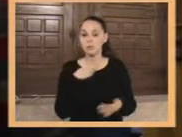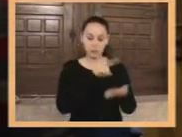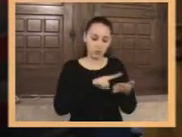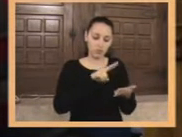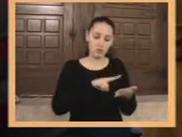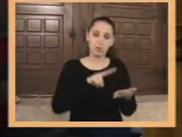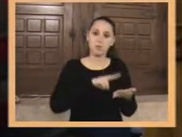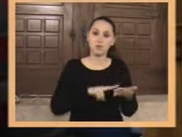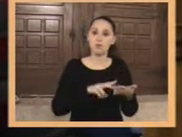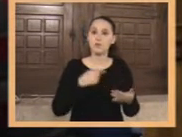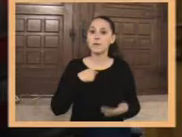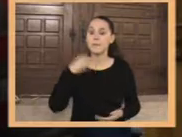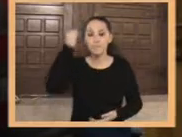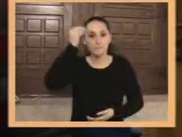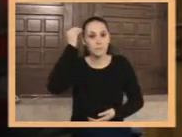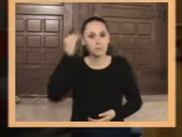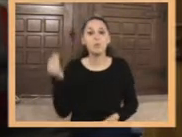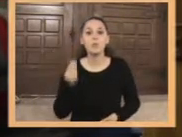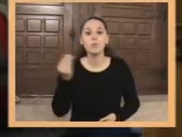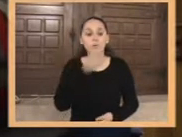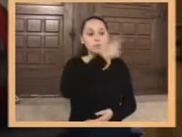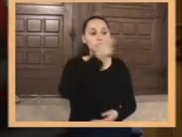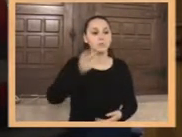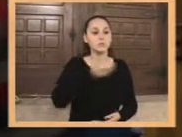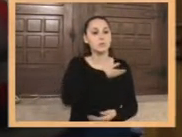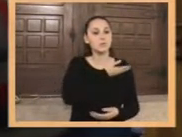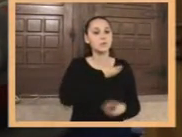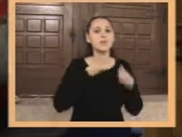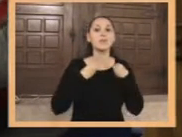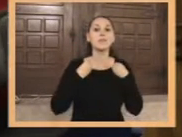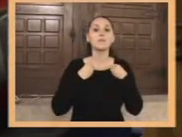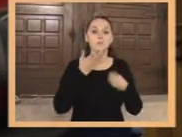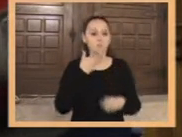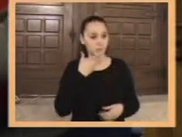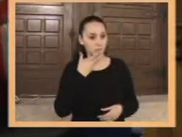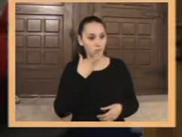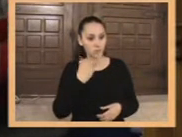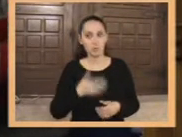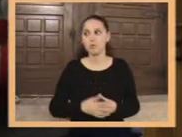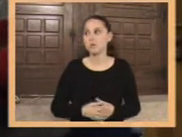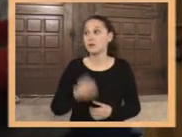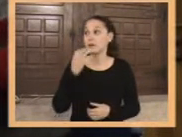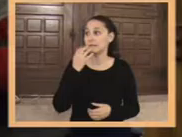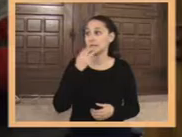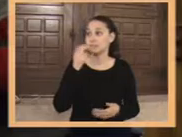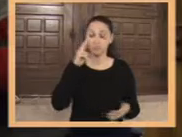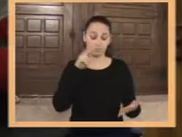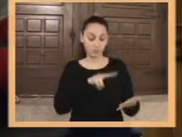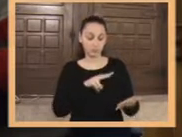gente, la ciudadanía, lo conozca. Los dos puntos, si lo veo.